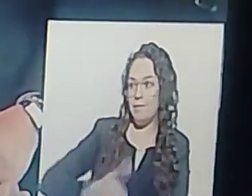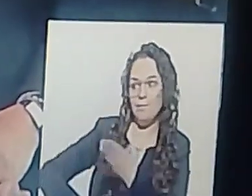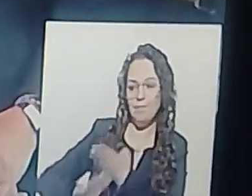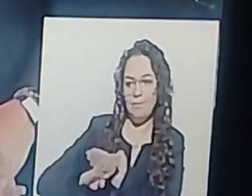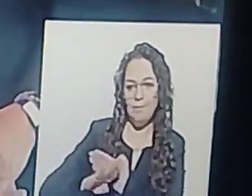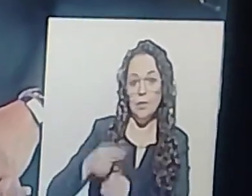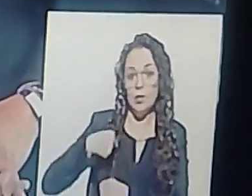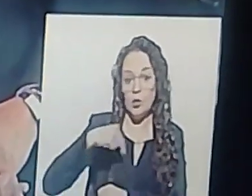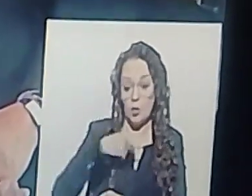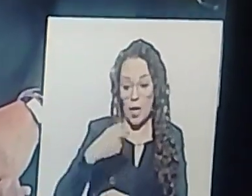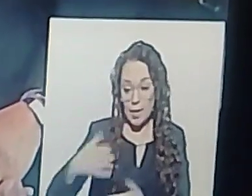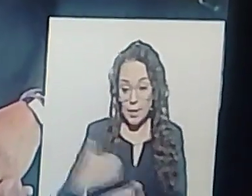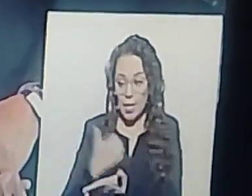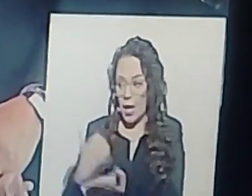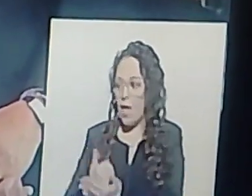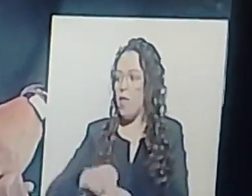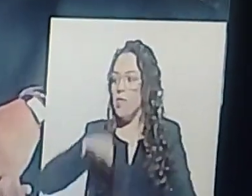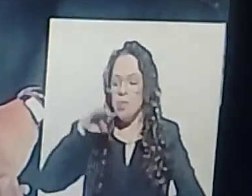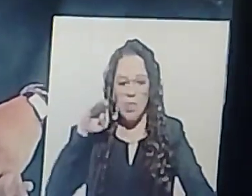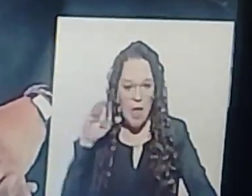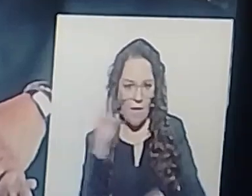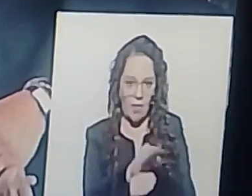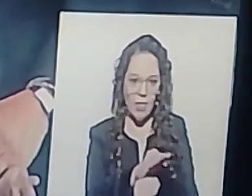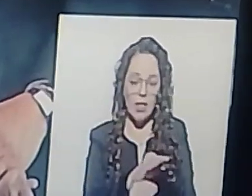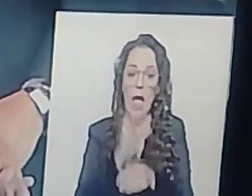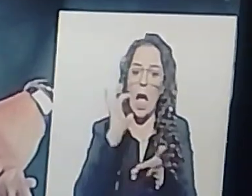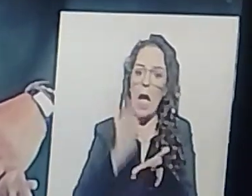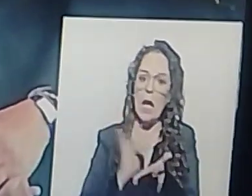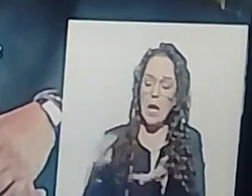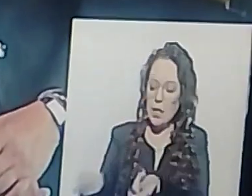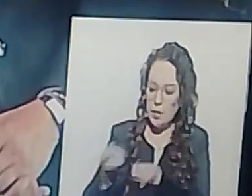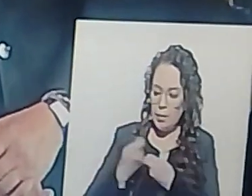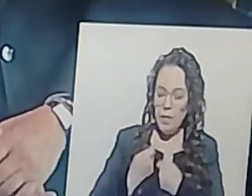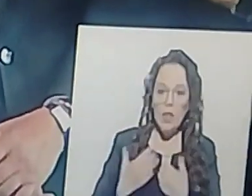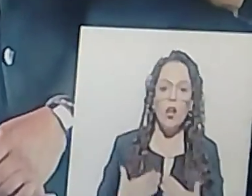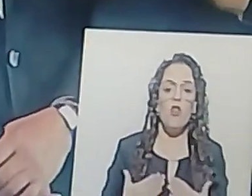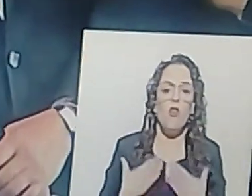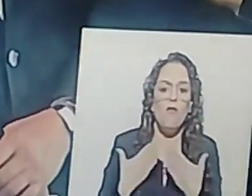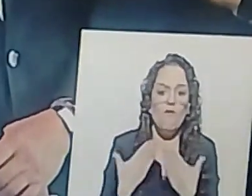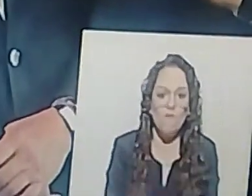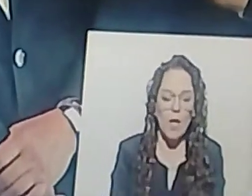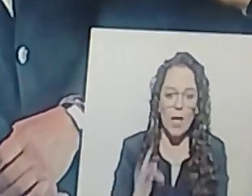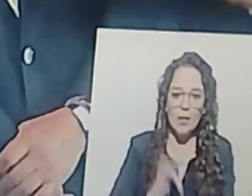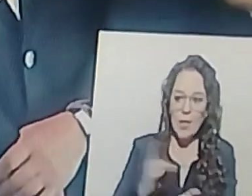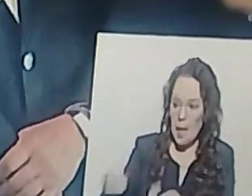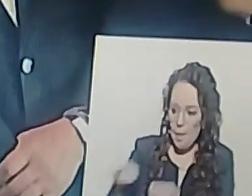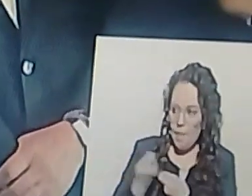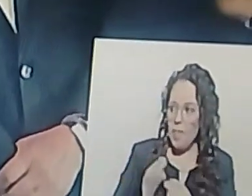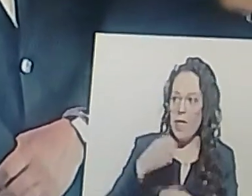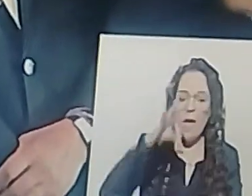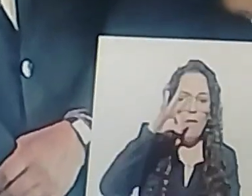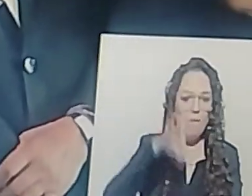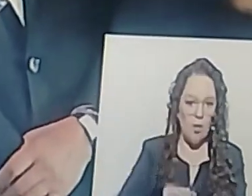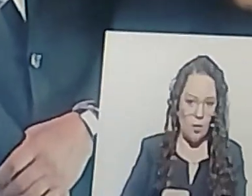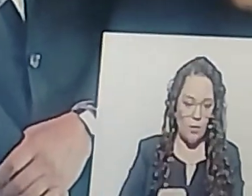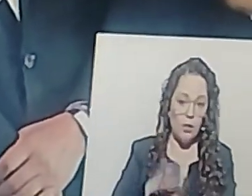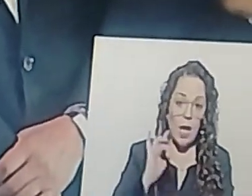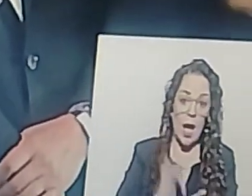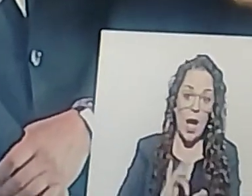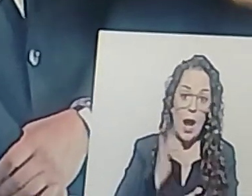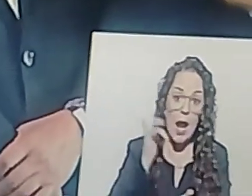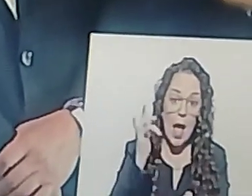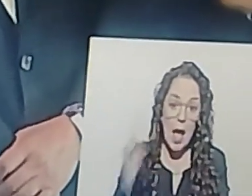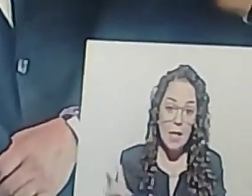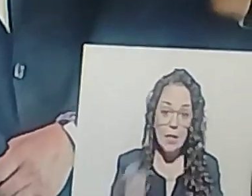victoria. Gracias por su voto. Gracias por su confianza. Gracias por acompañarme en